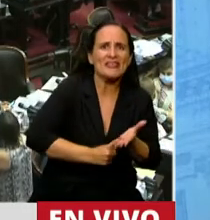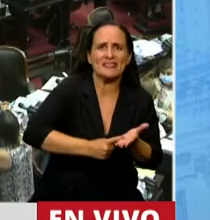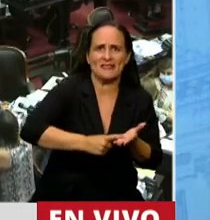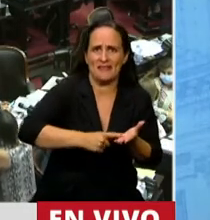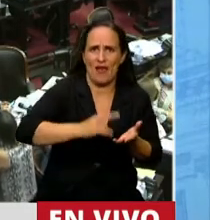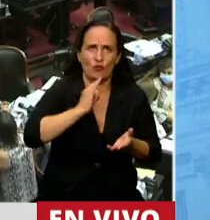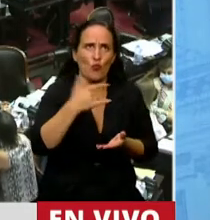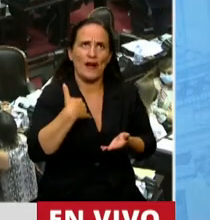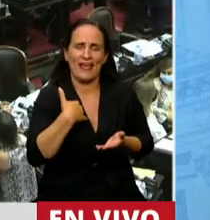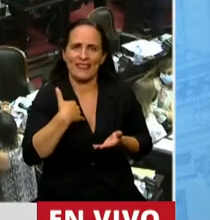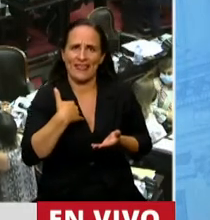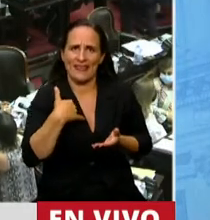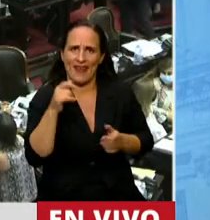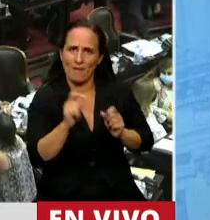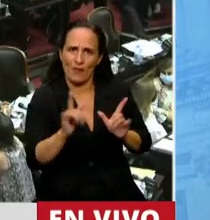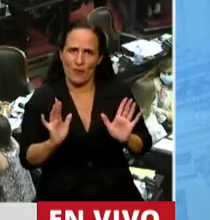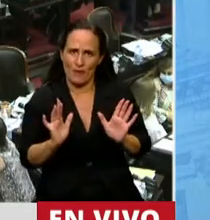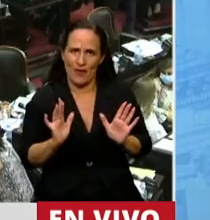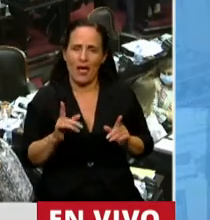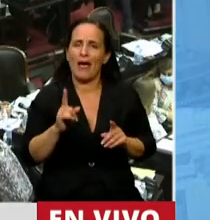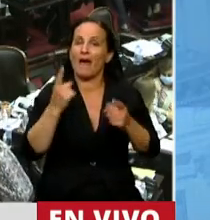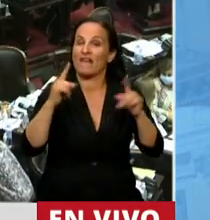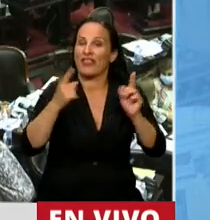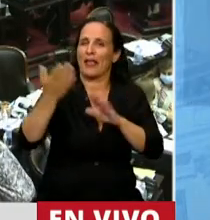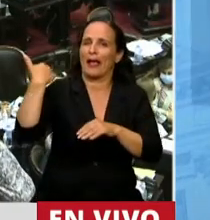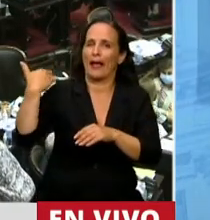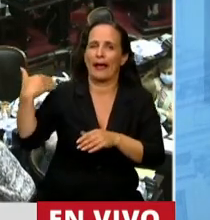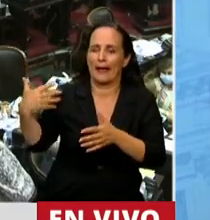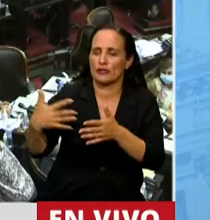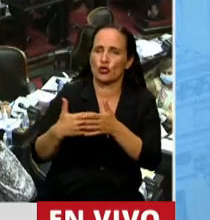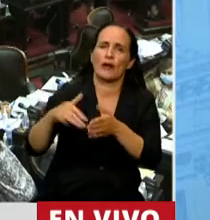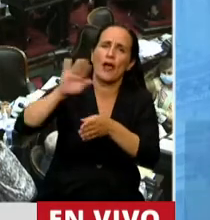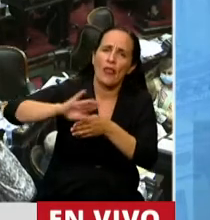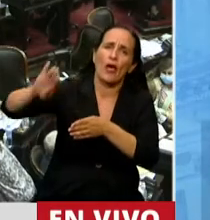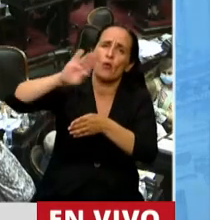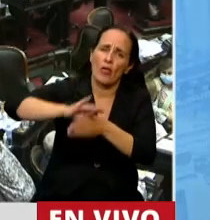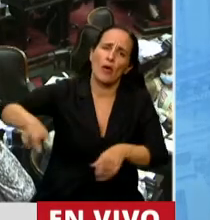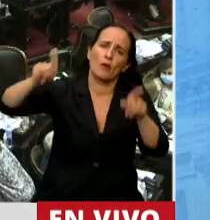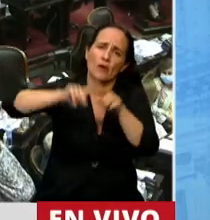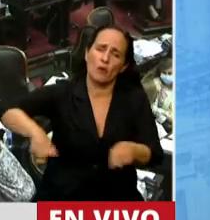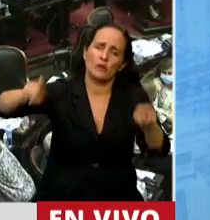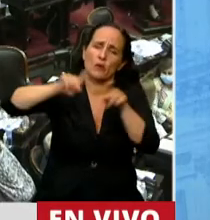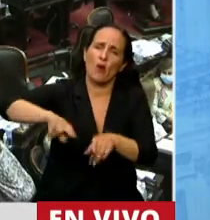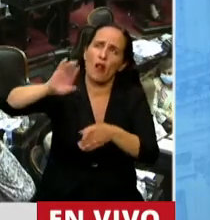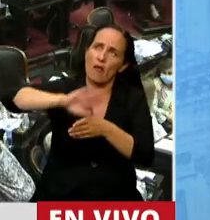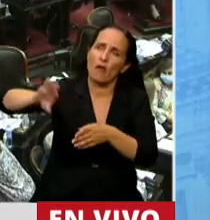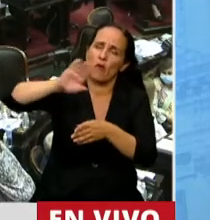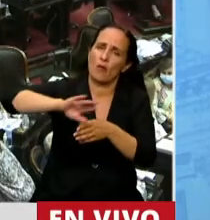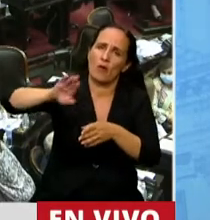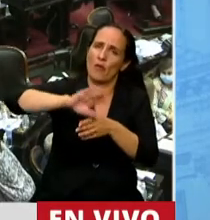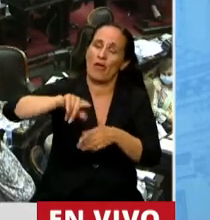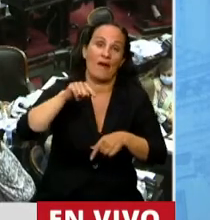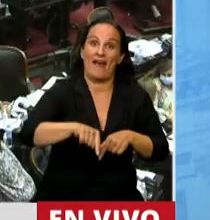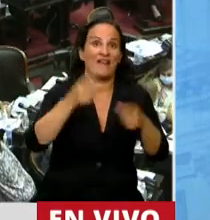las antípodas del endeudamiento reiterado en la historia reciente de nuestro país el